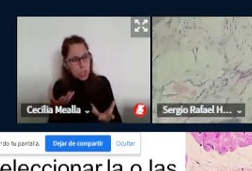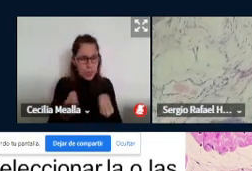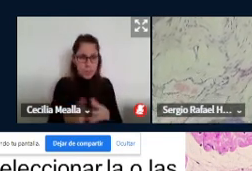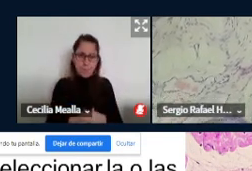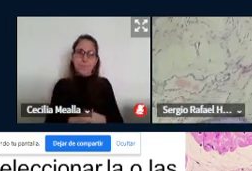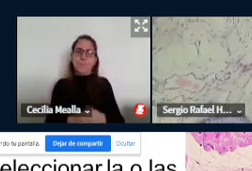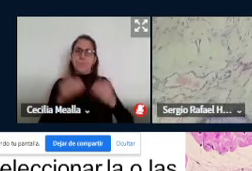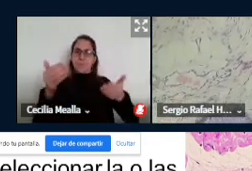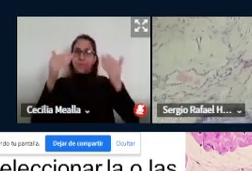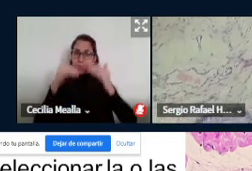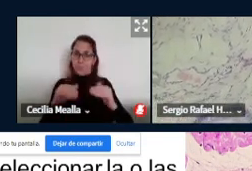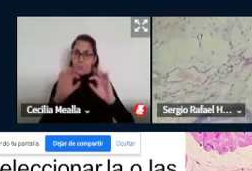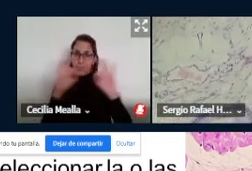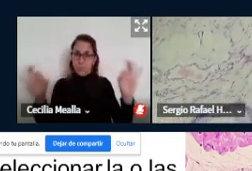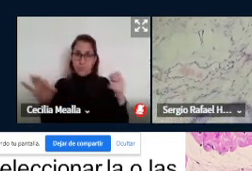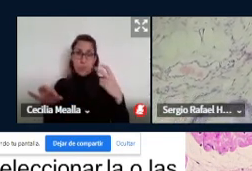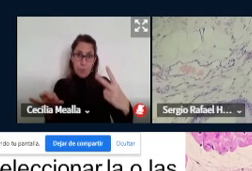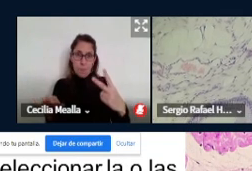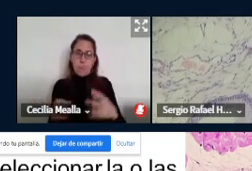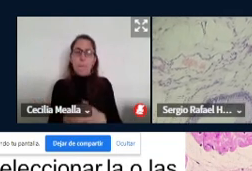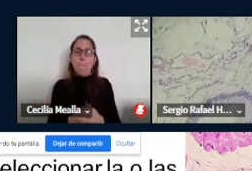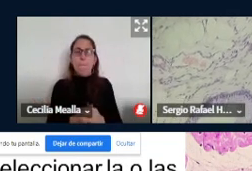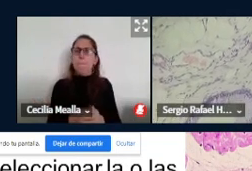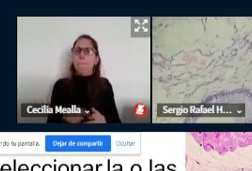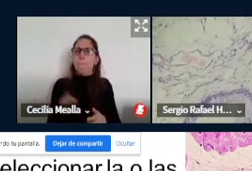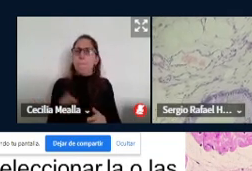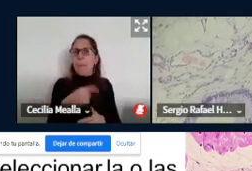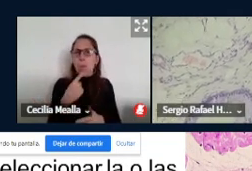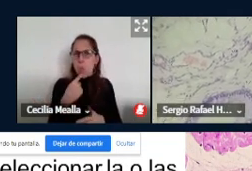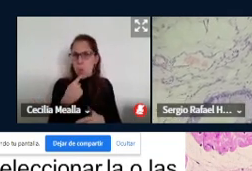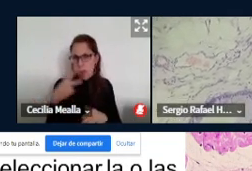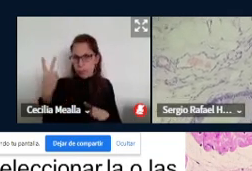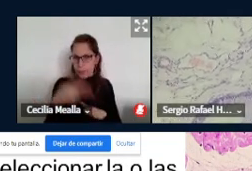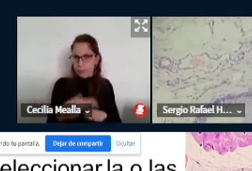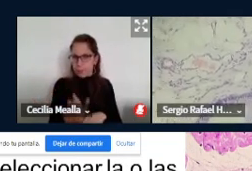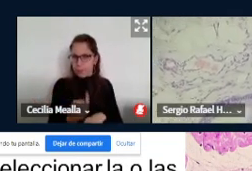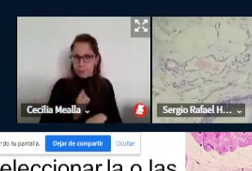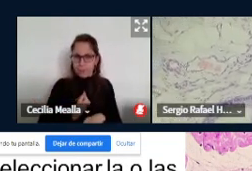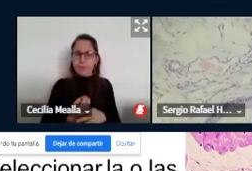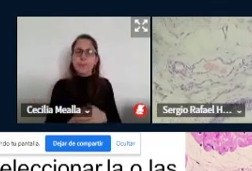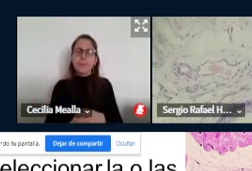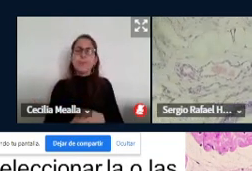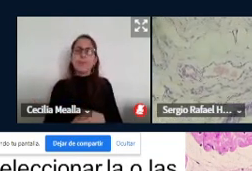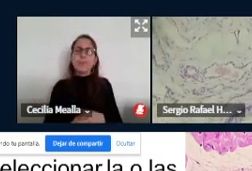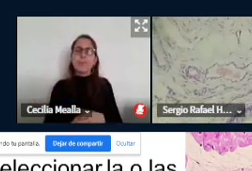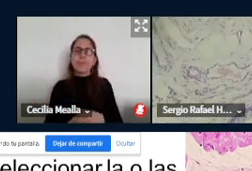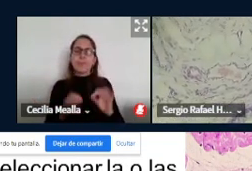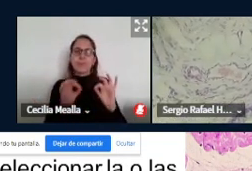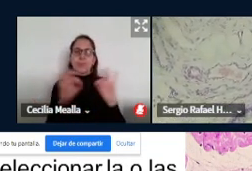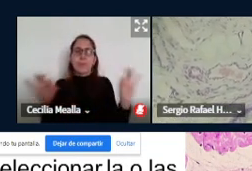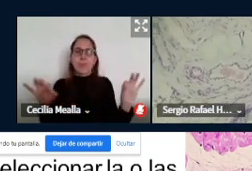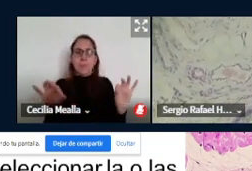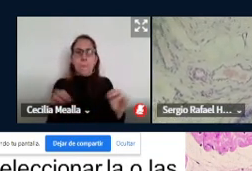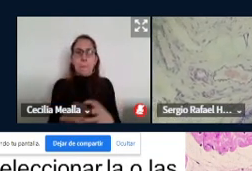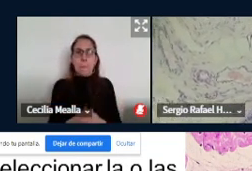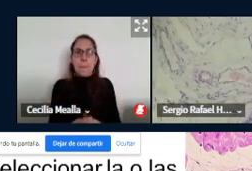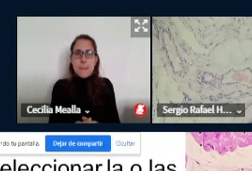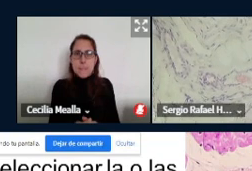Seguimos con la otra. Si tienen alguna duda, me interrumpen, ¿eh? Se localiza en la capa